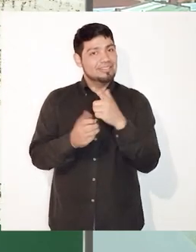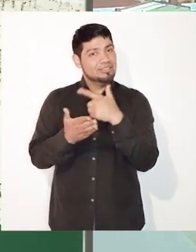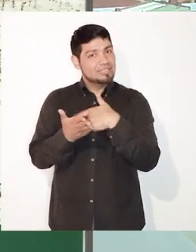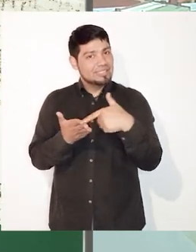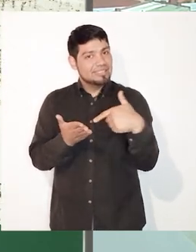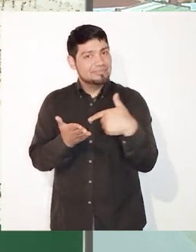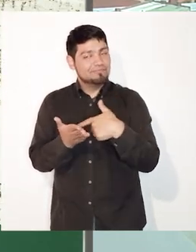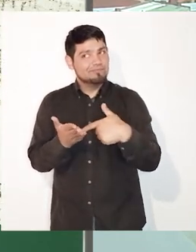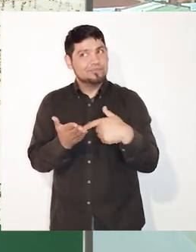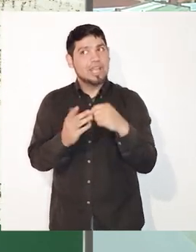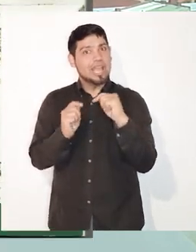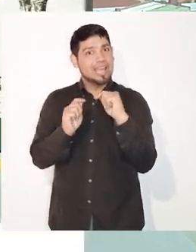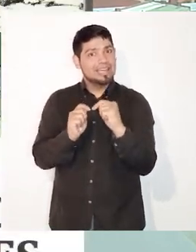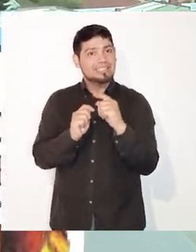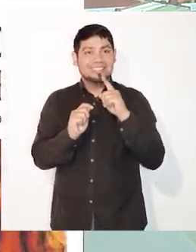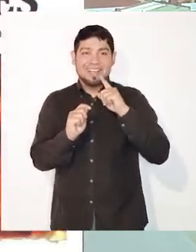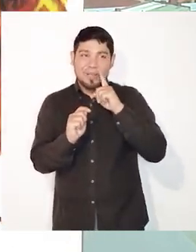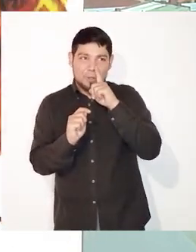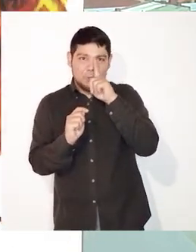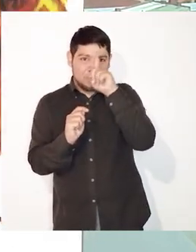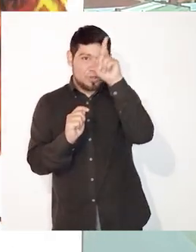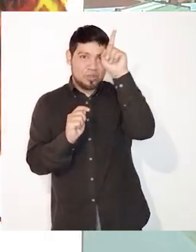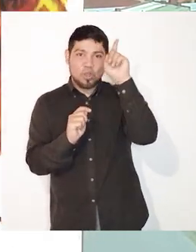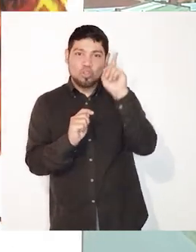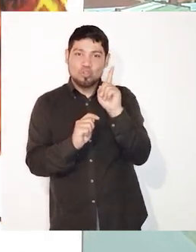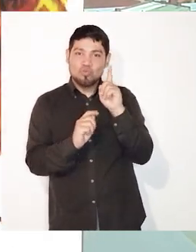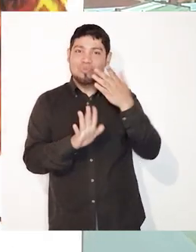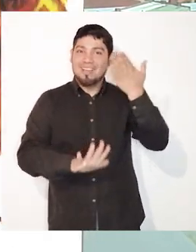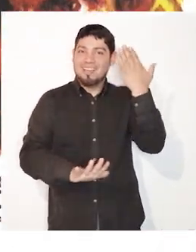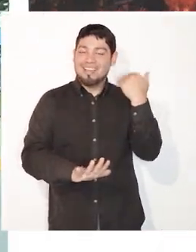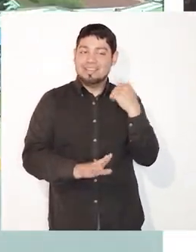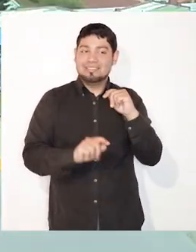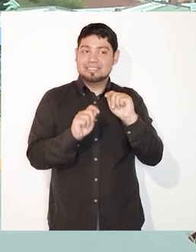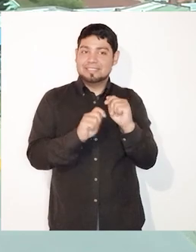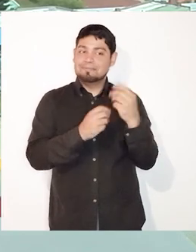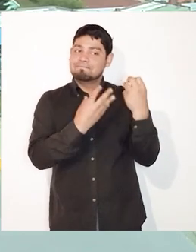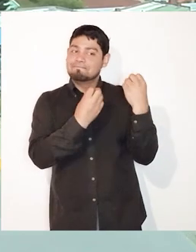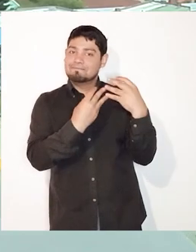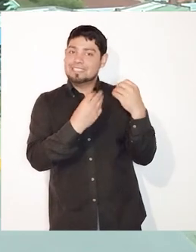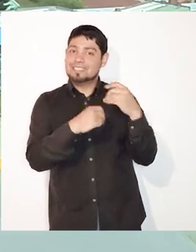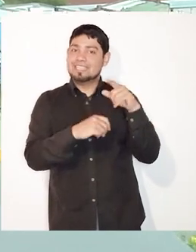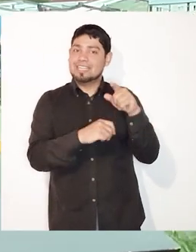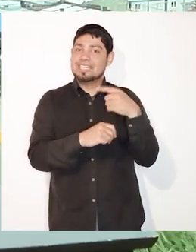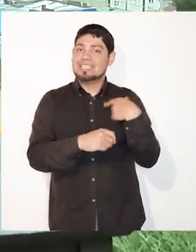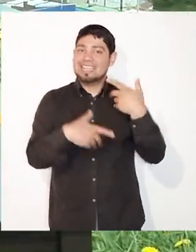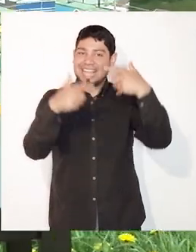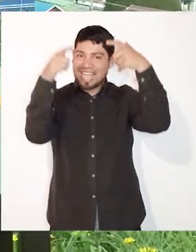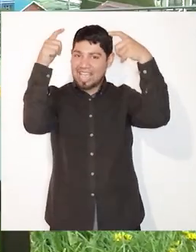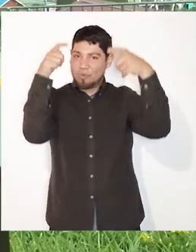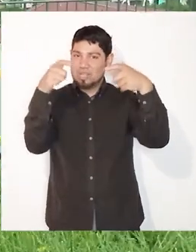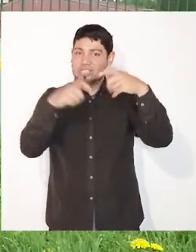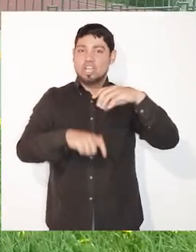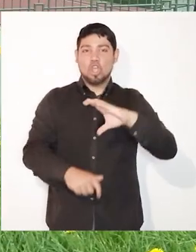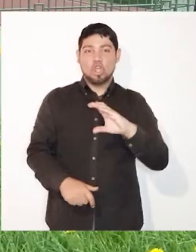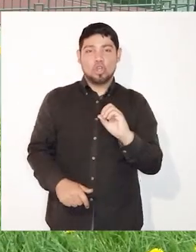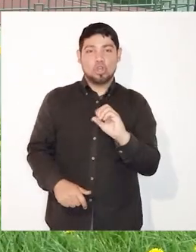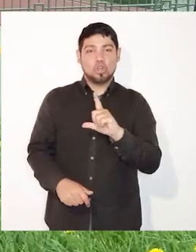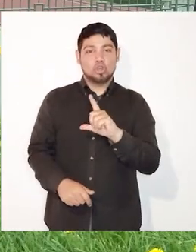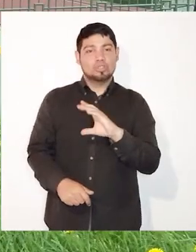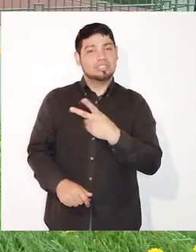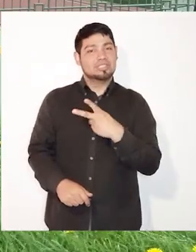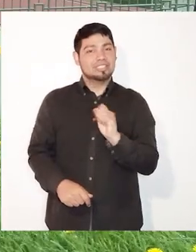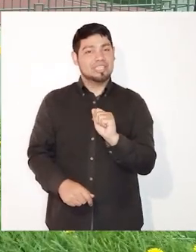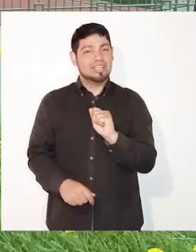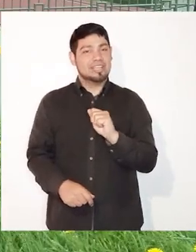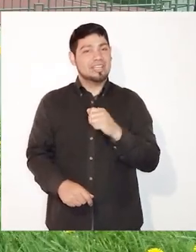ha sido infundida por esa tradición que arrastro desde la provincia Huasa de Colchagua, donde